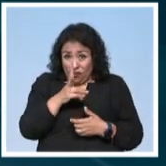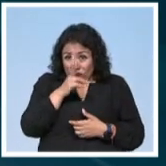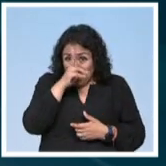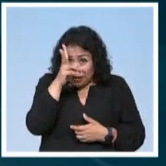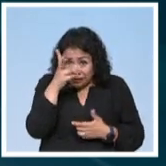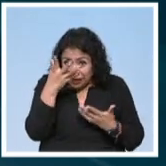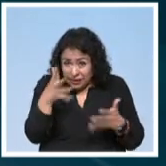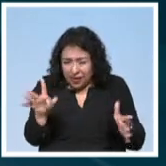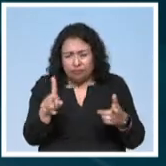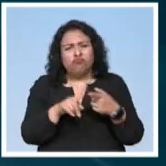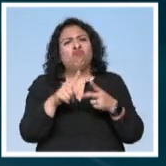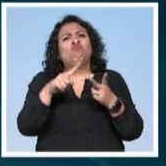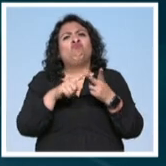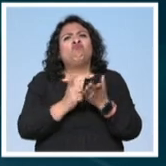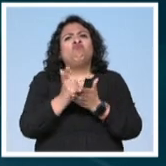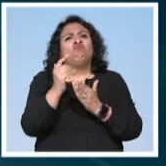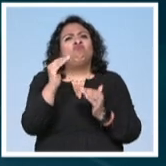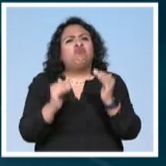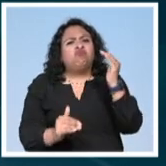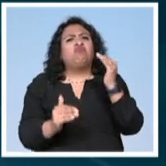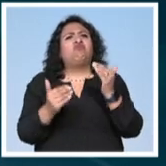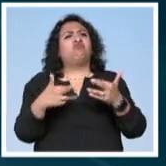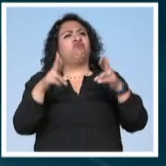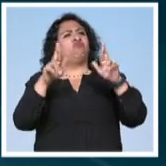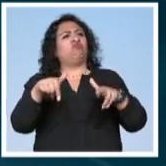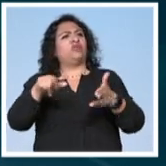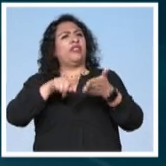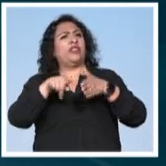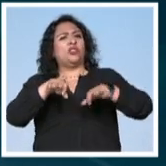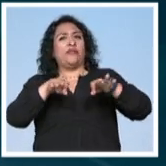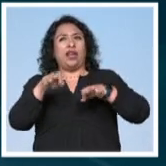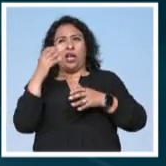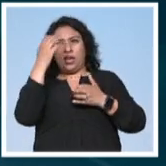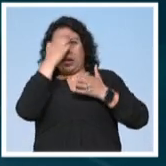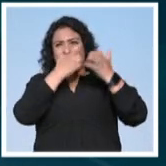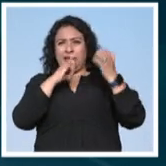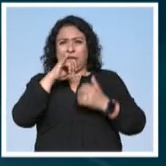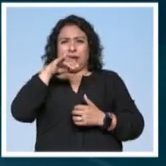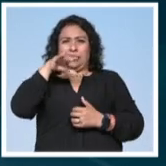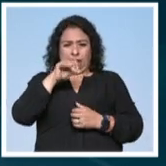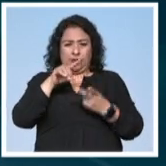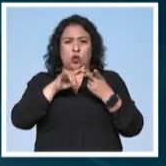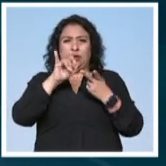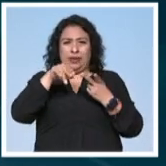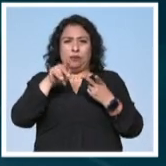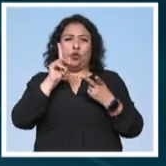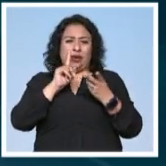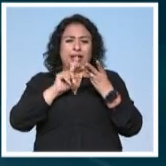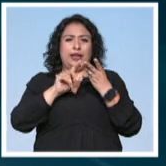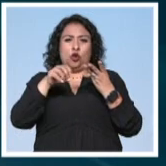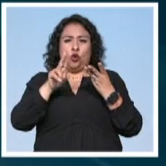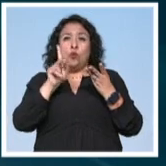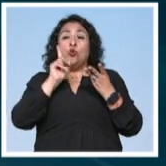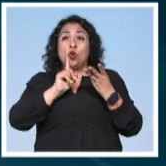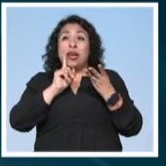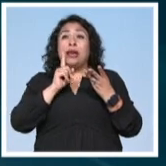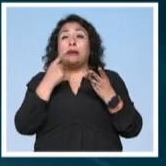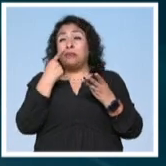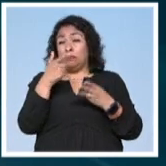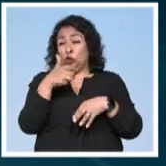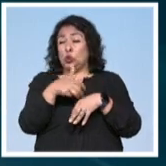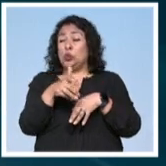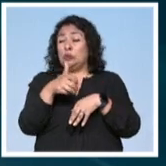también es la inequidad salarial y la representación laboral. Un análisis de IMCO, INMUJERES y ONU Mujeres revela